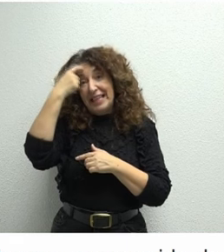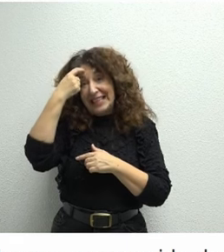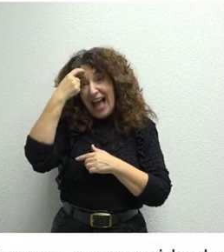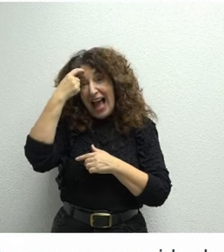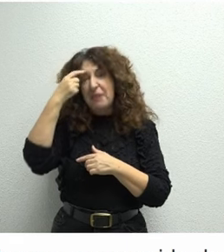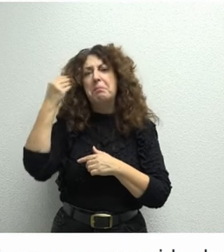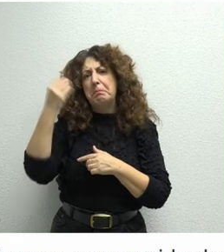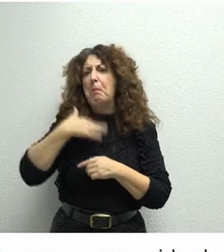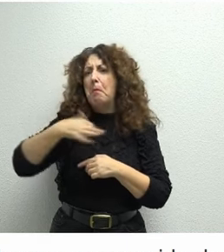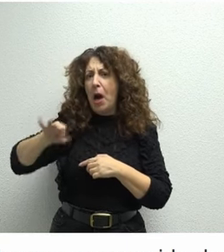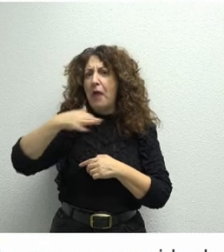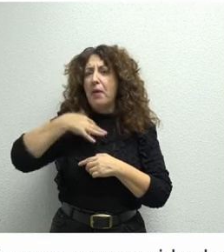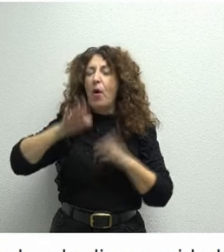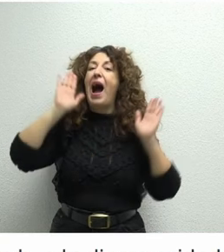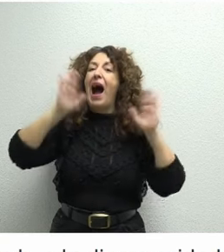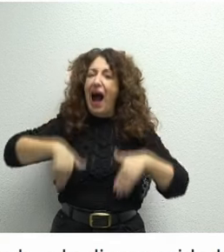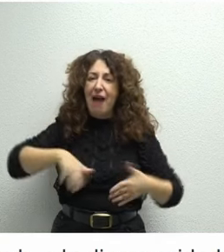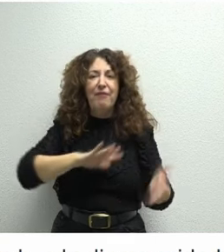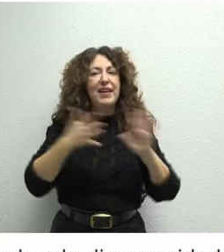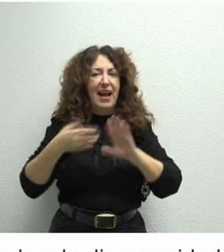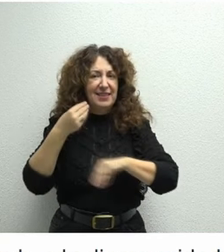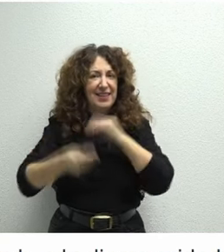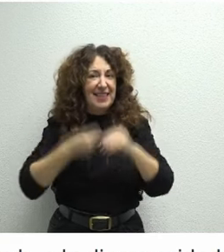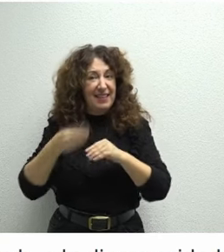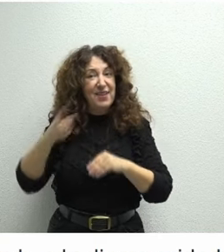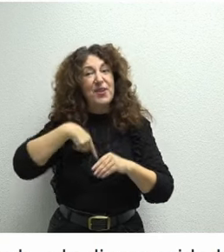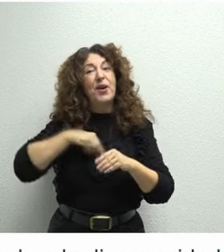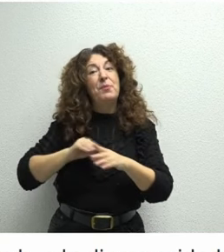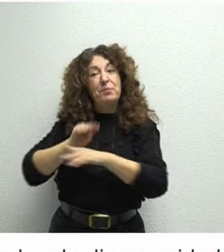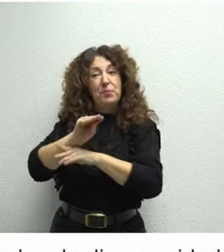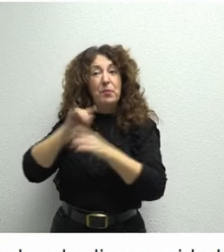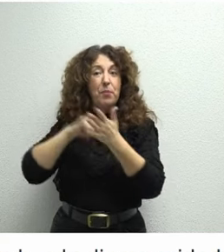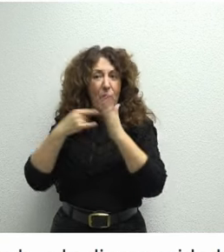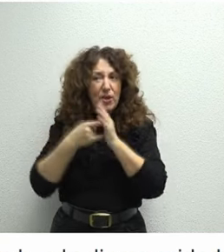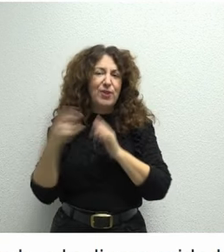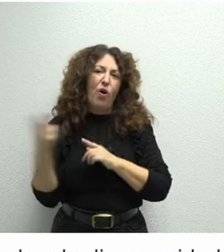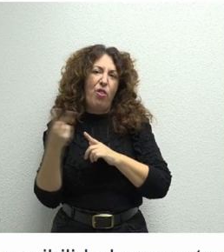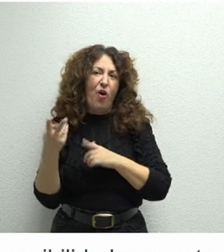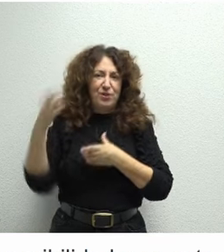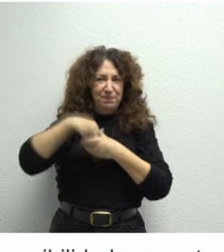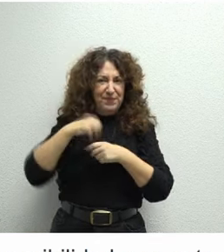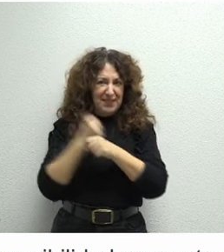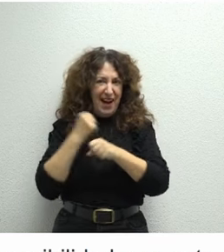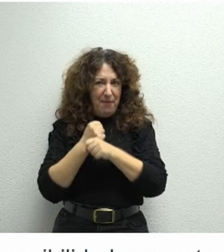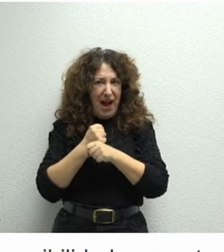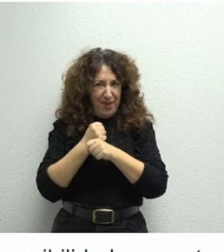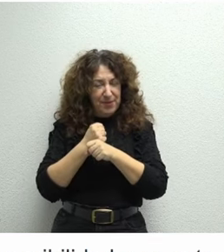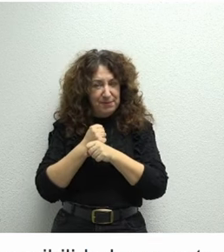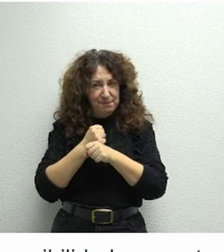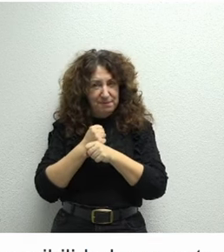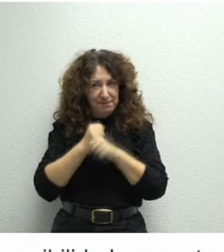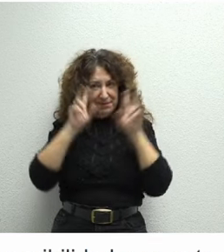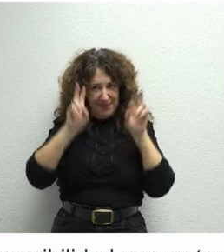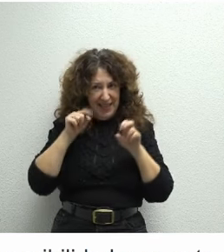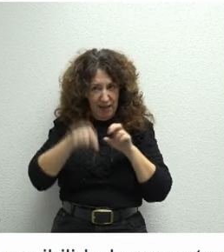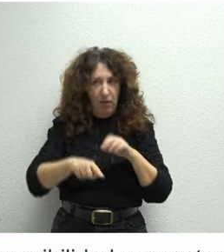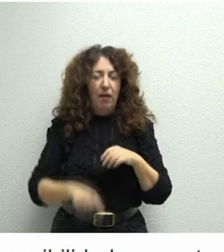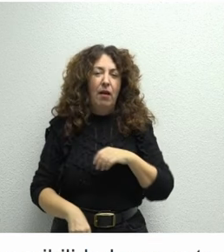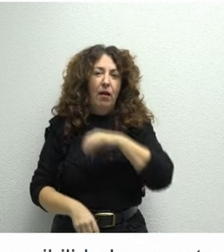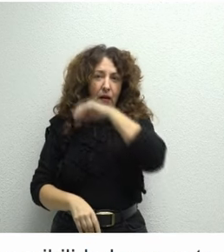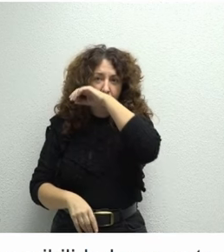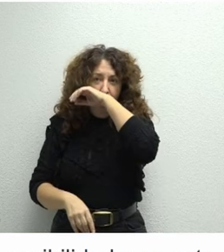realidad si está financiado el proyecto y estamos trabajando con ello e quería comentar también